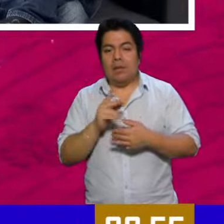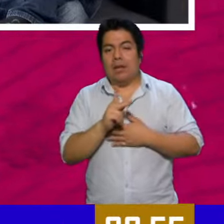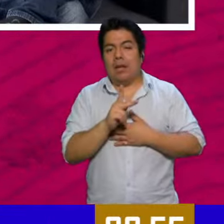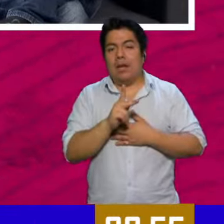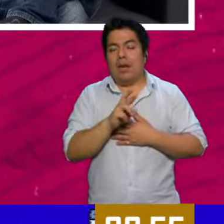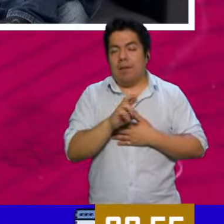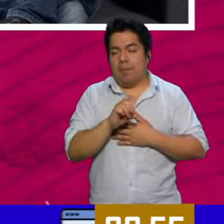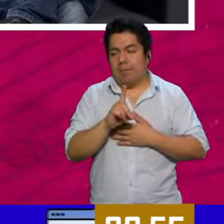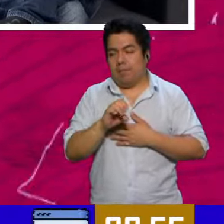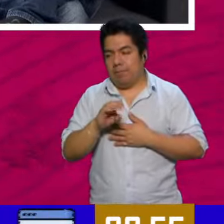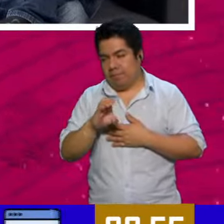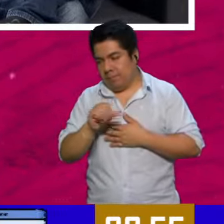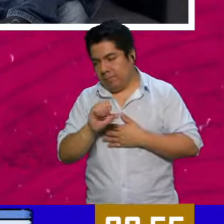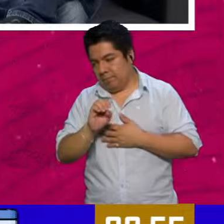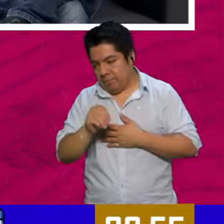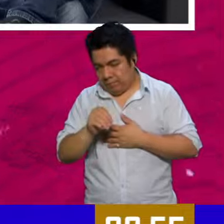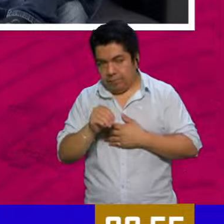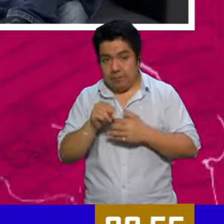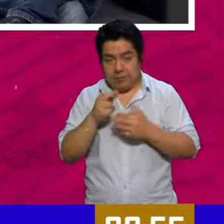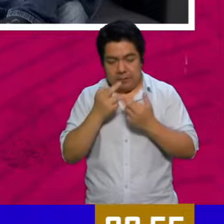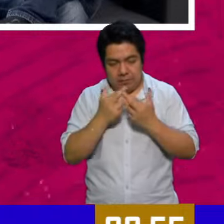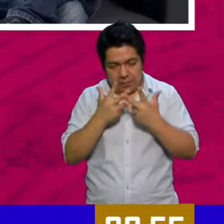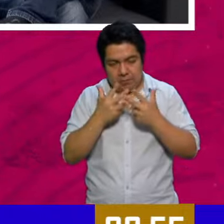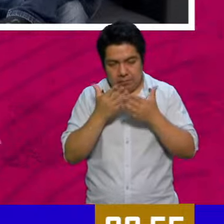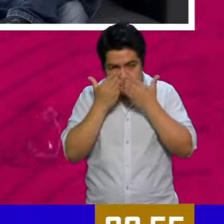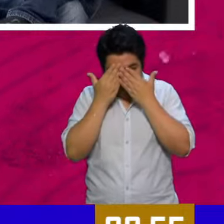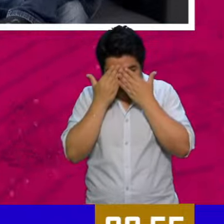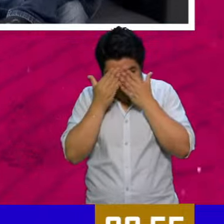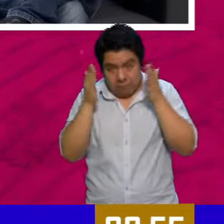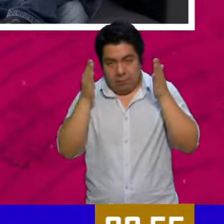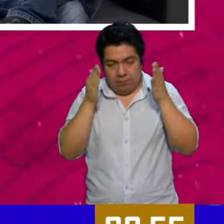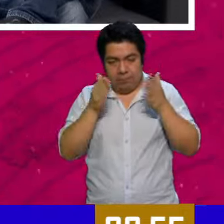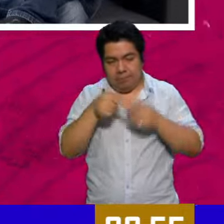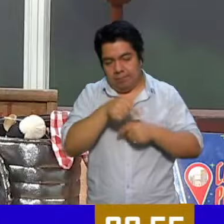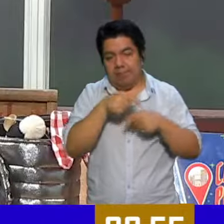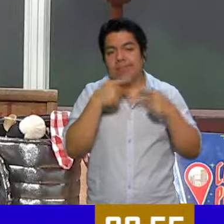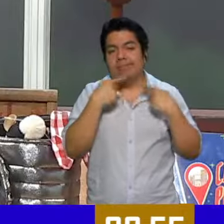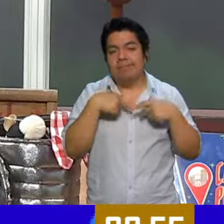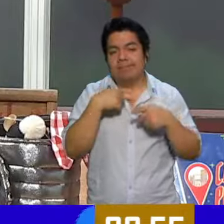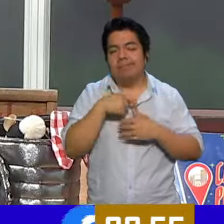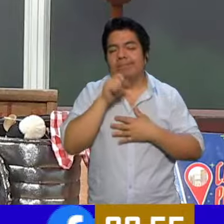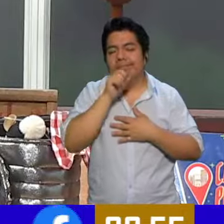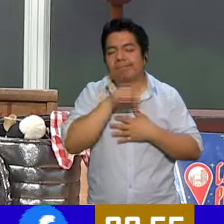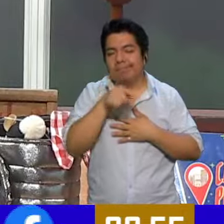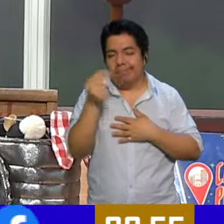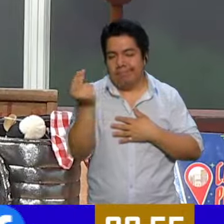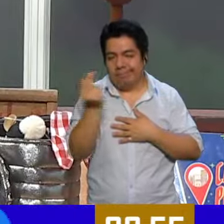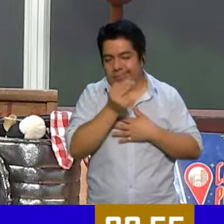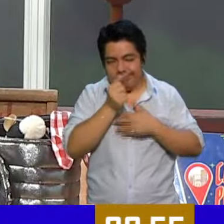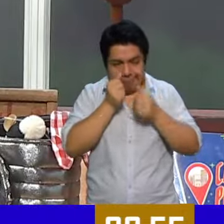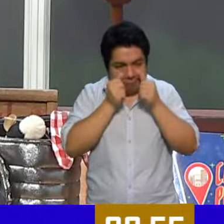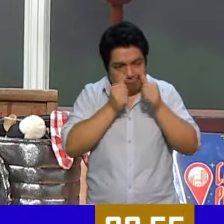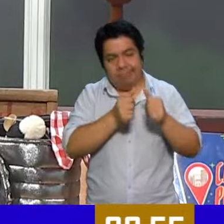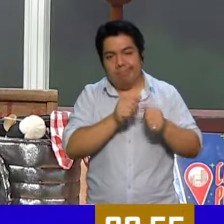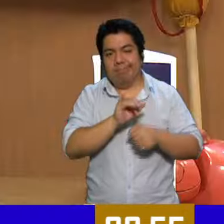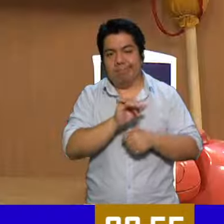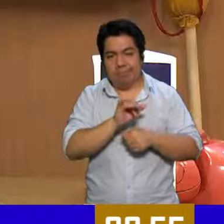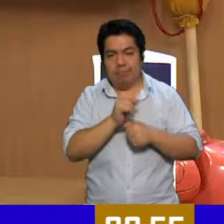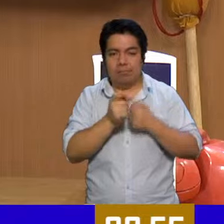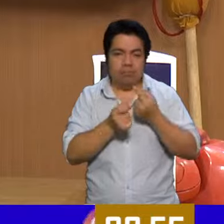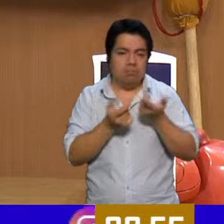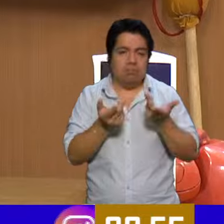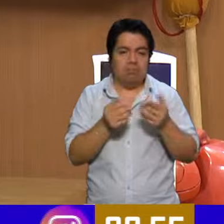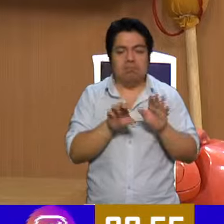de mi llegada, es lo que queremos romper. O sea, y entrar con la banda también, que necesita mucho de y esta Procuraduría. Y estamos hablando de